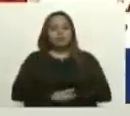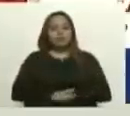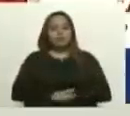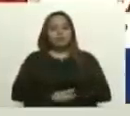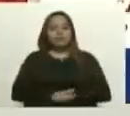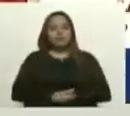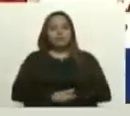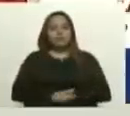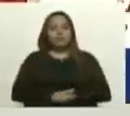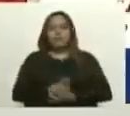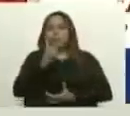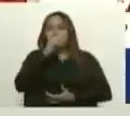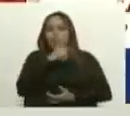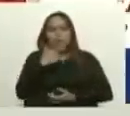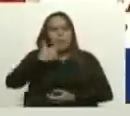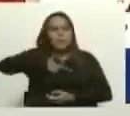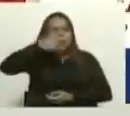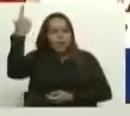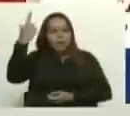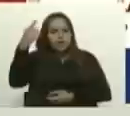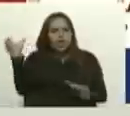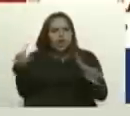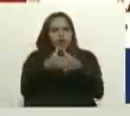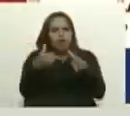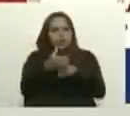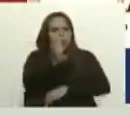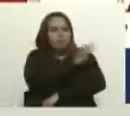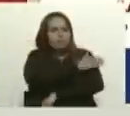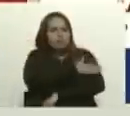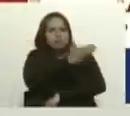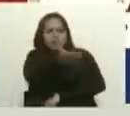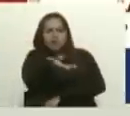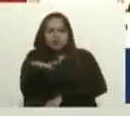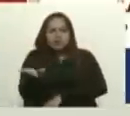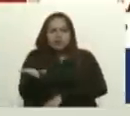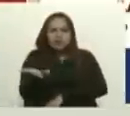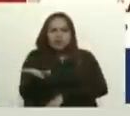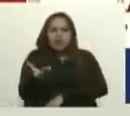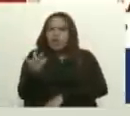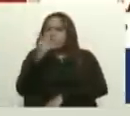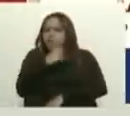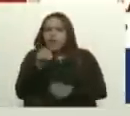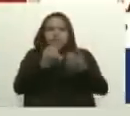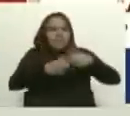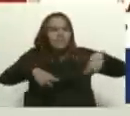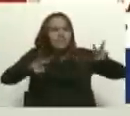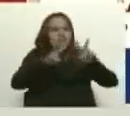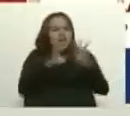No tienen vergüenza los dirigentes políticos de la oposición. No tienen moral.